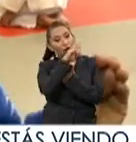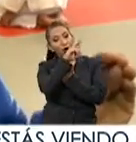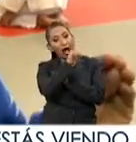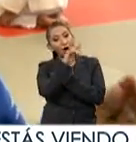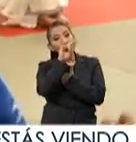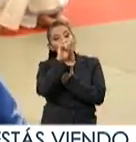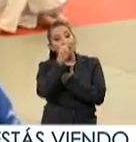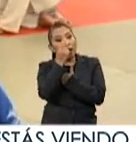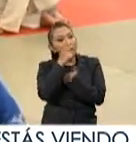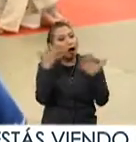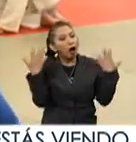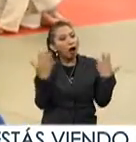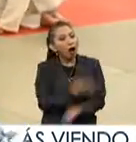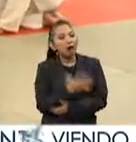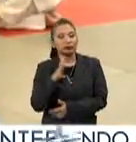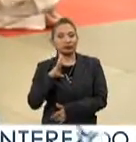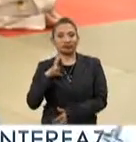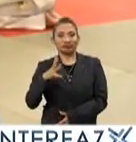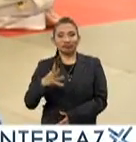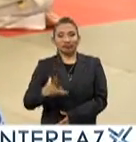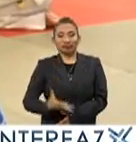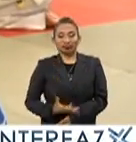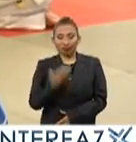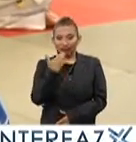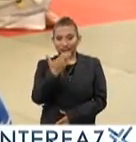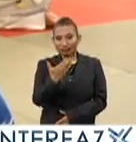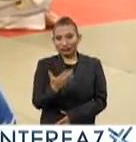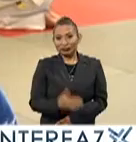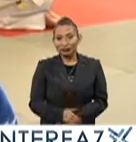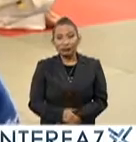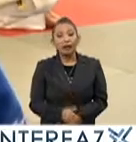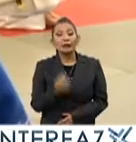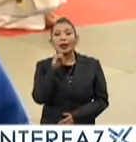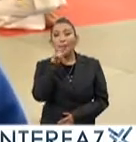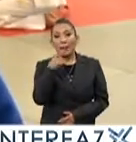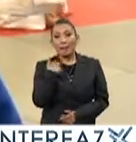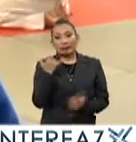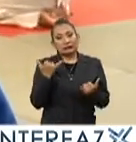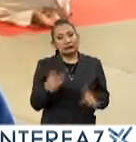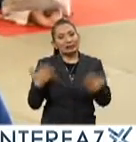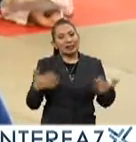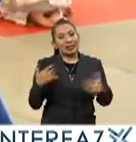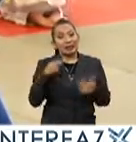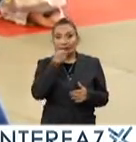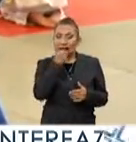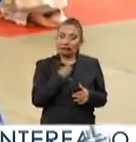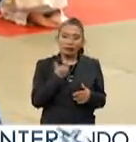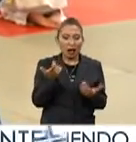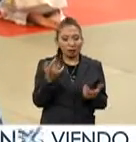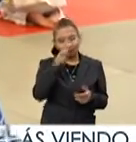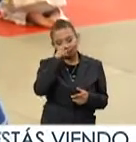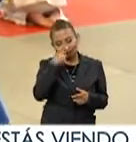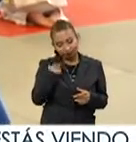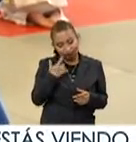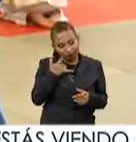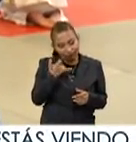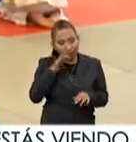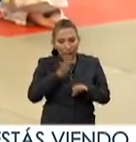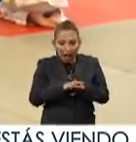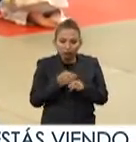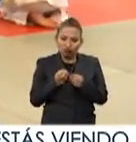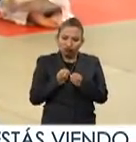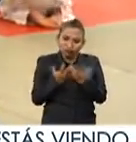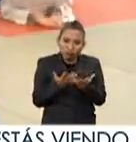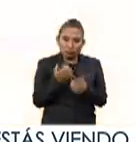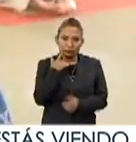la UNAM, es un orgullo bastante grande. También muy pesado, pero pues esa exigencia te hace dar un poquito